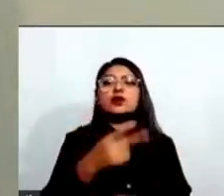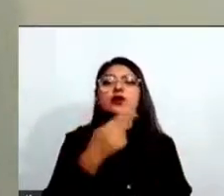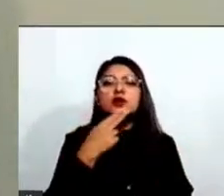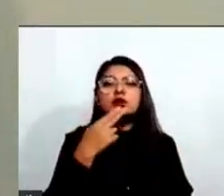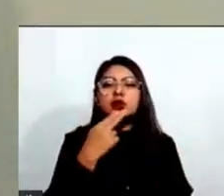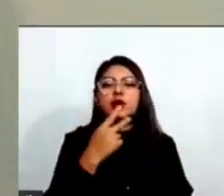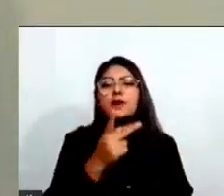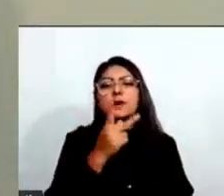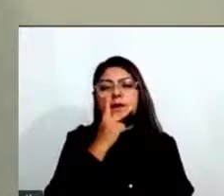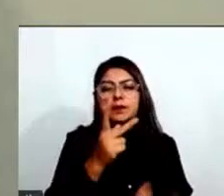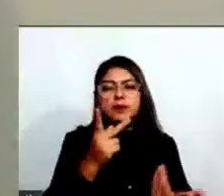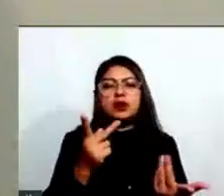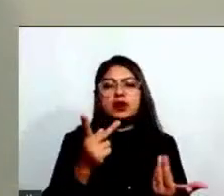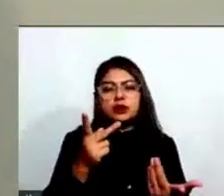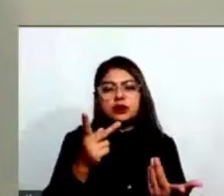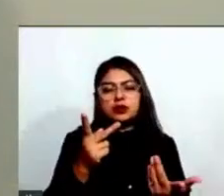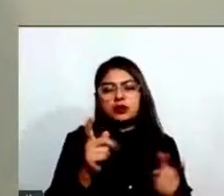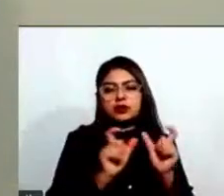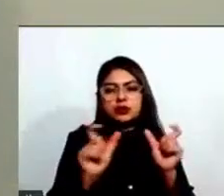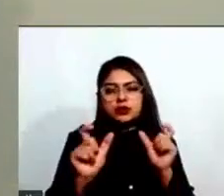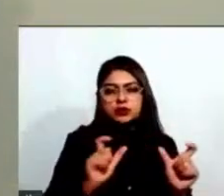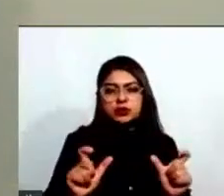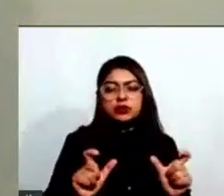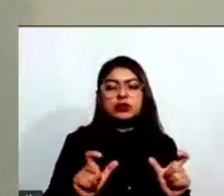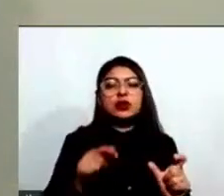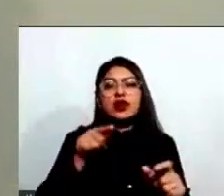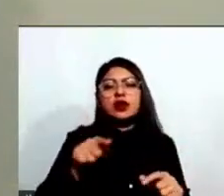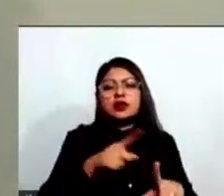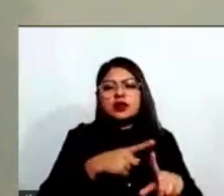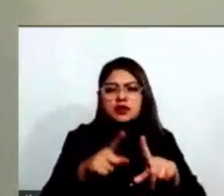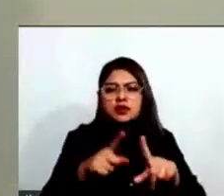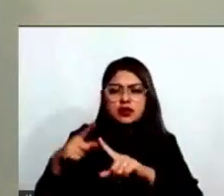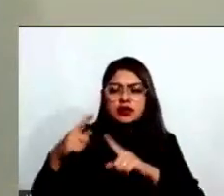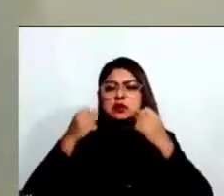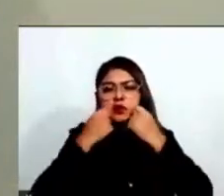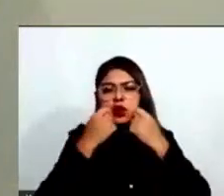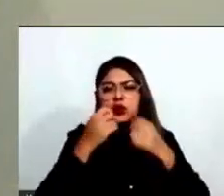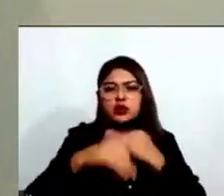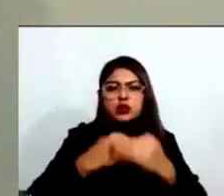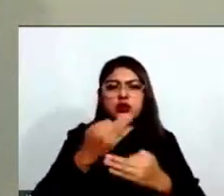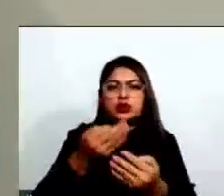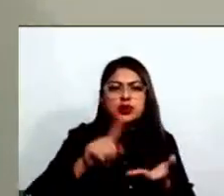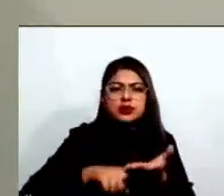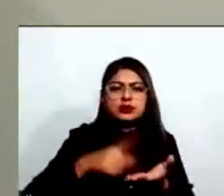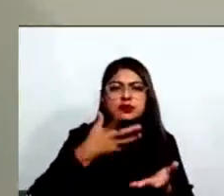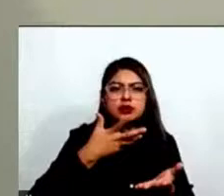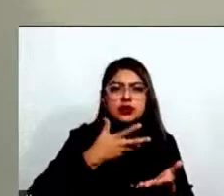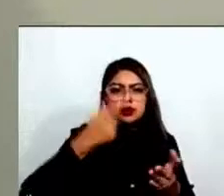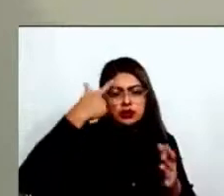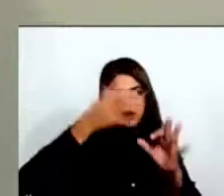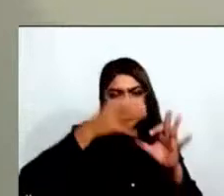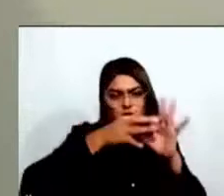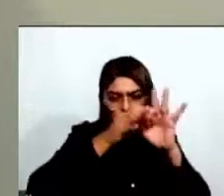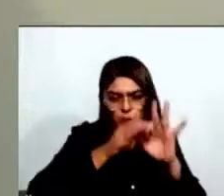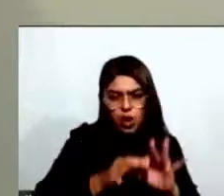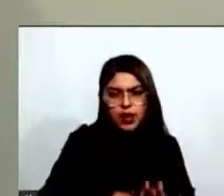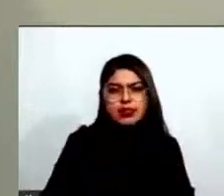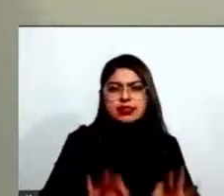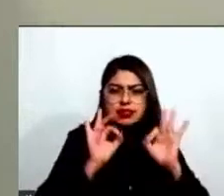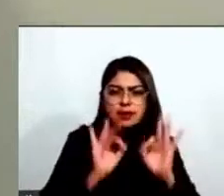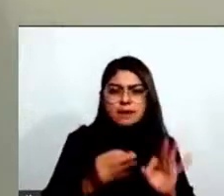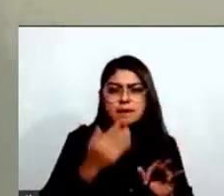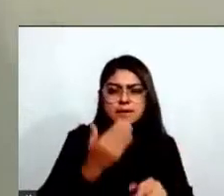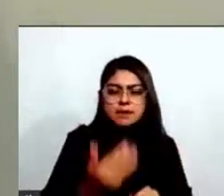general con un sistema lógico, razonable y coherente para protegerlas. Pero si estos mecanismos